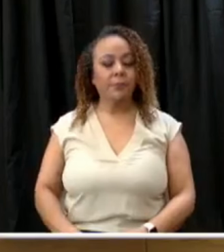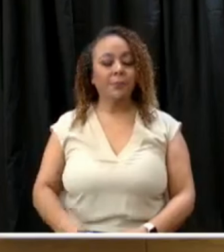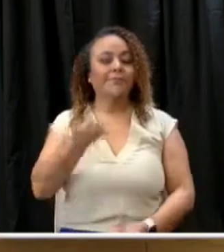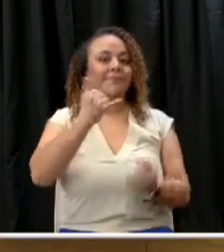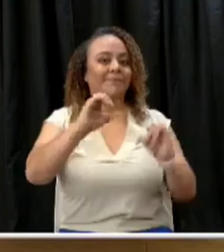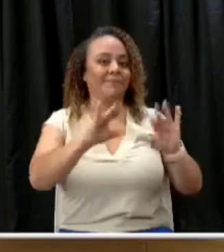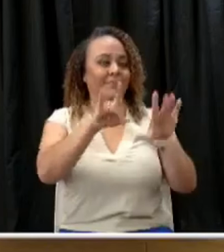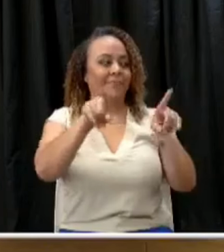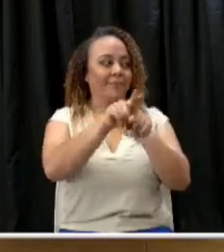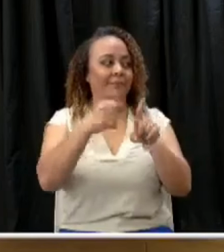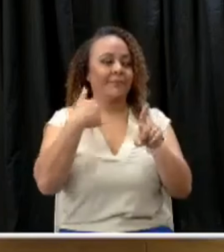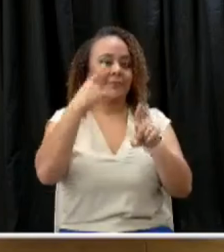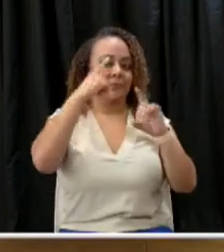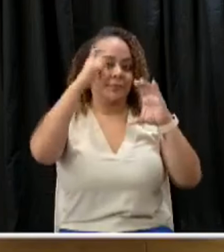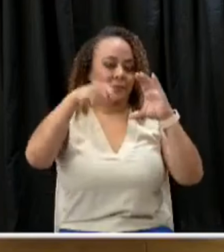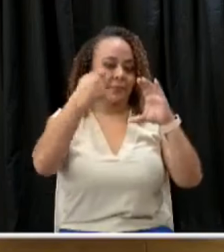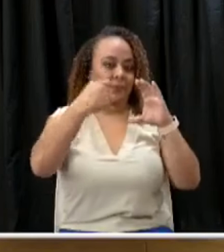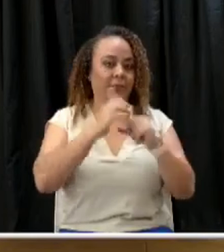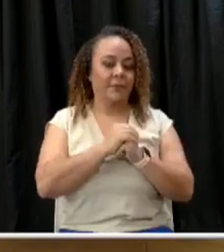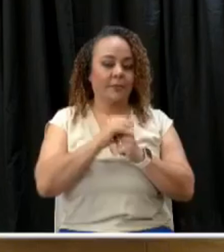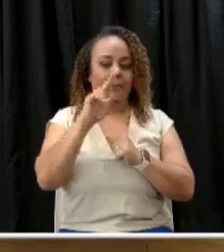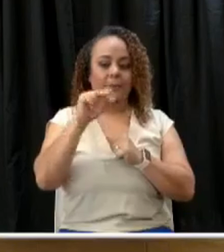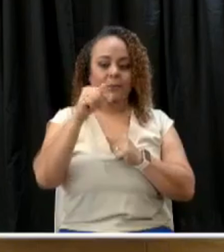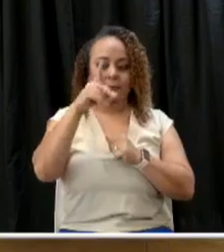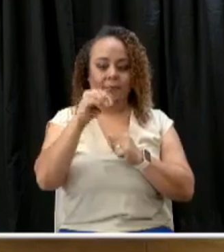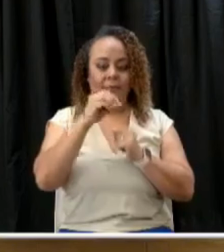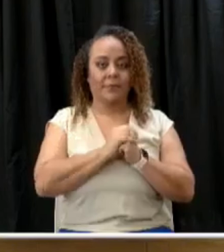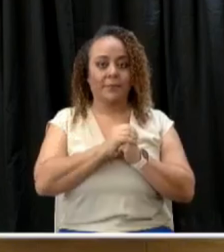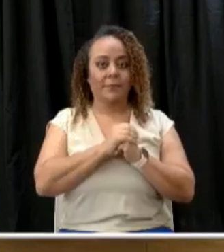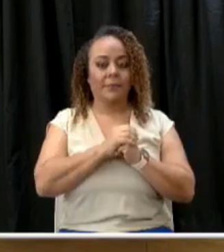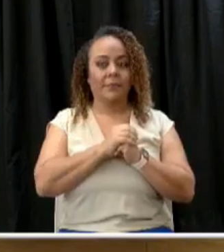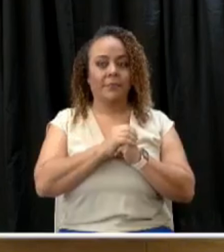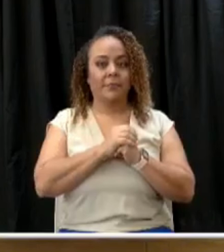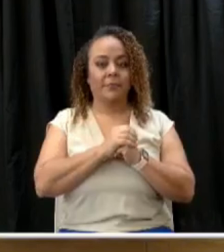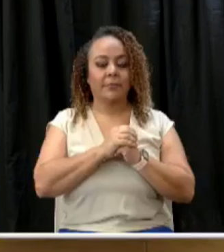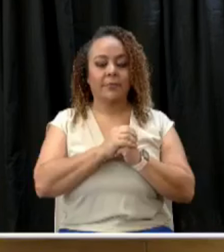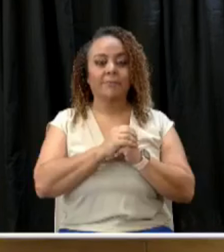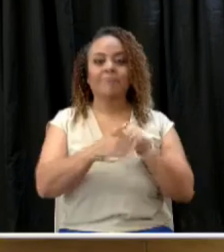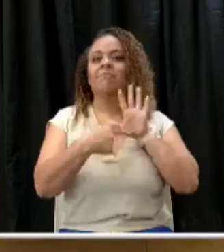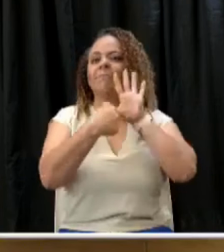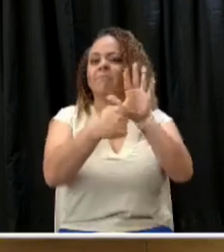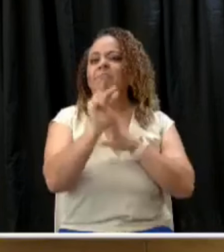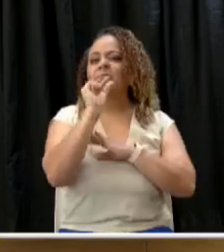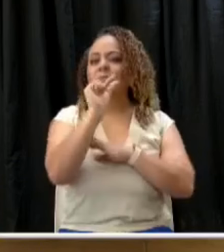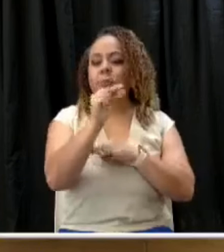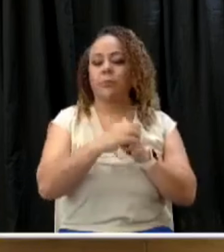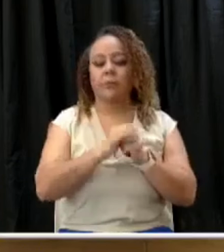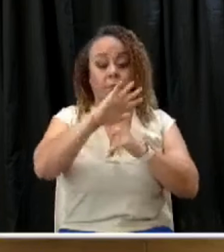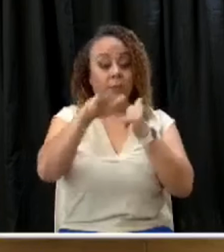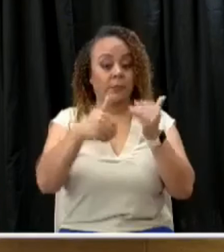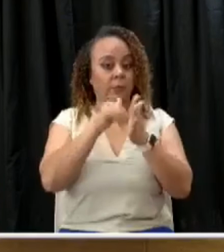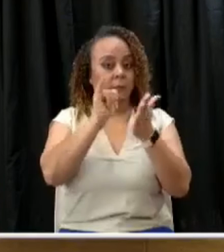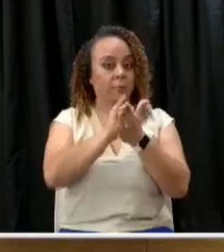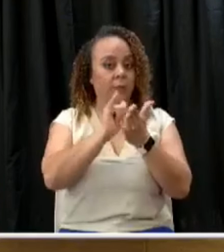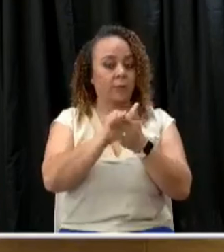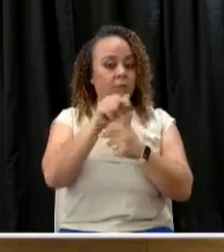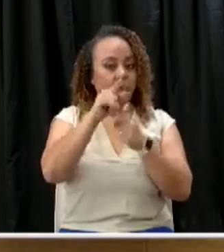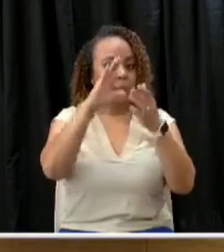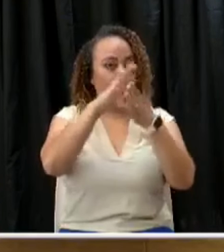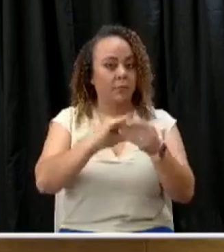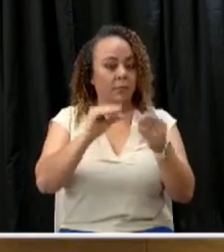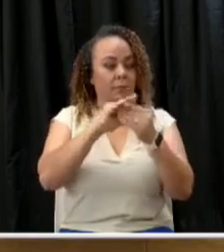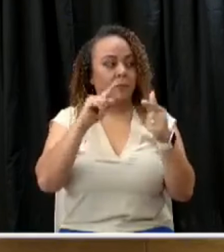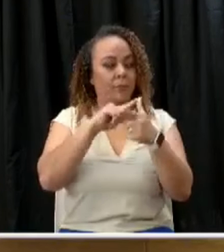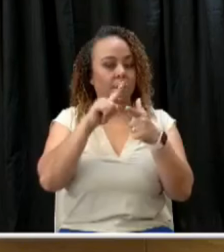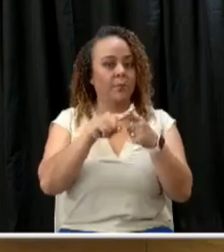mañana también les traemos un video de Napo que nos ilustra un poquitito todo esto que nos has comentado.